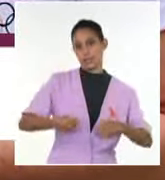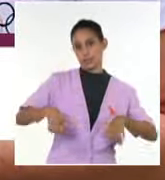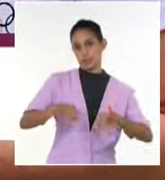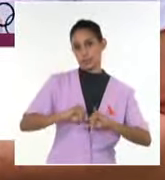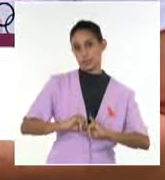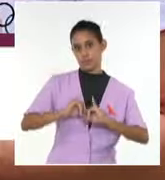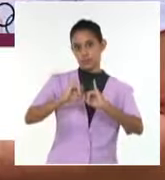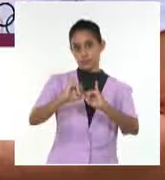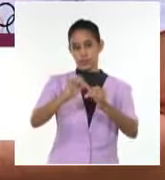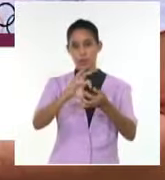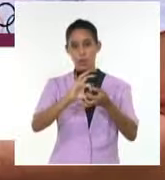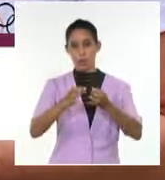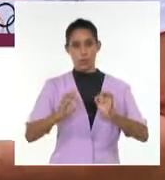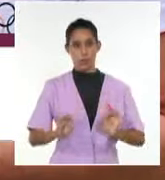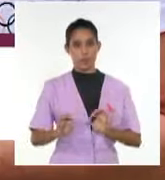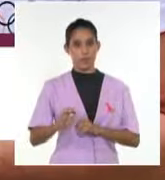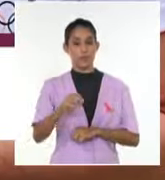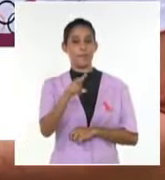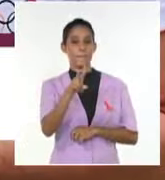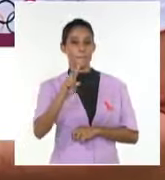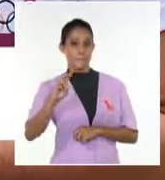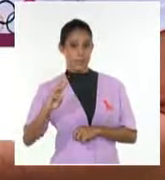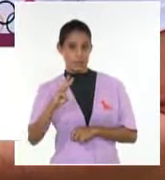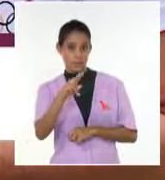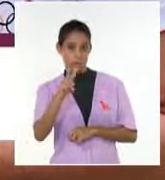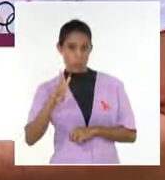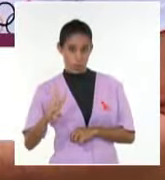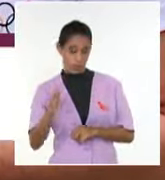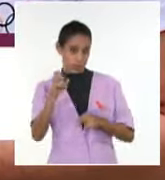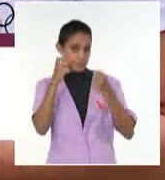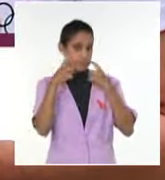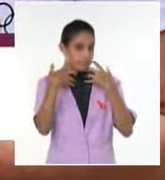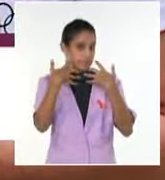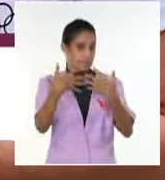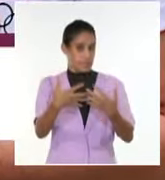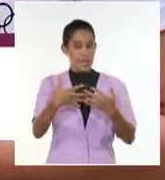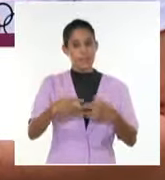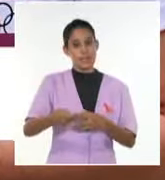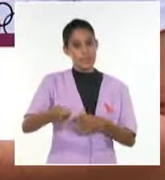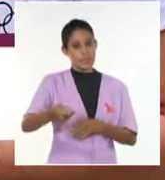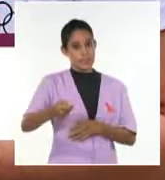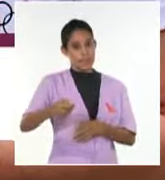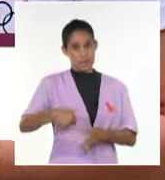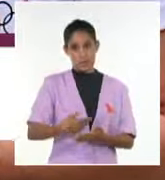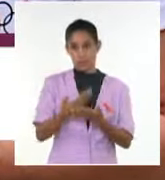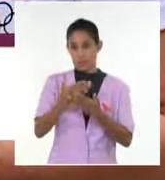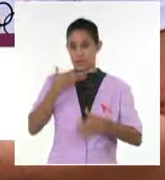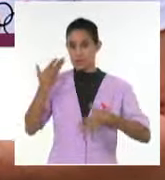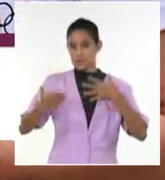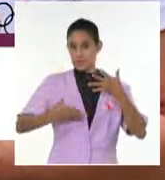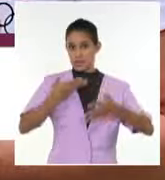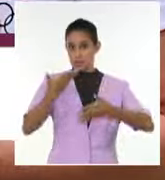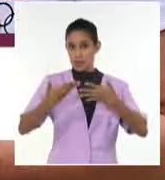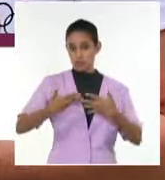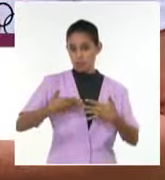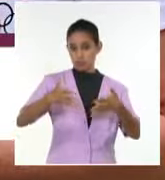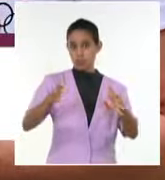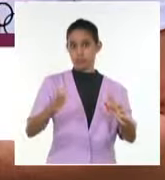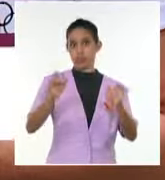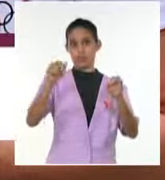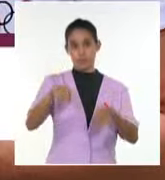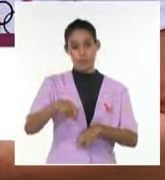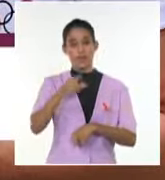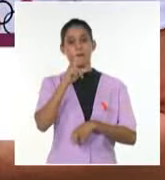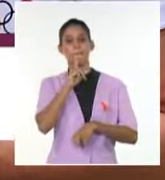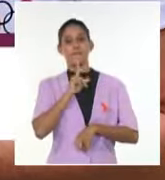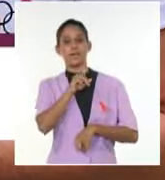Juegos Olímpicos de París 2024, que oficialmente tendrán su jornada de apertura en este viernes